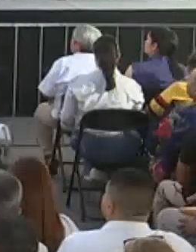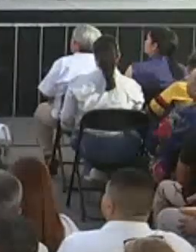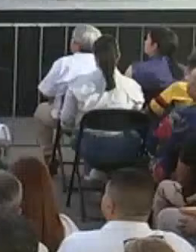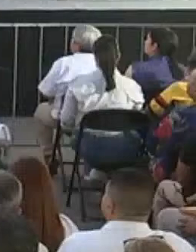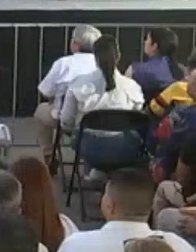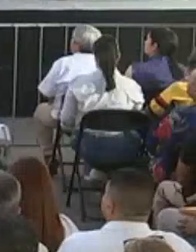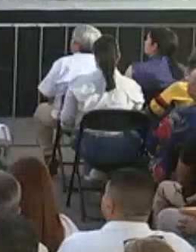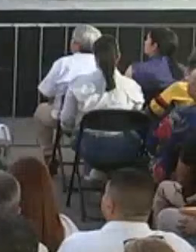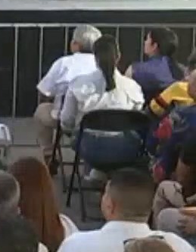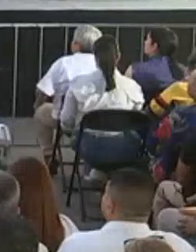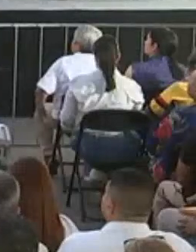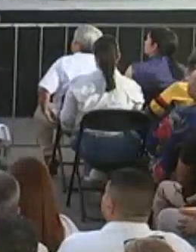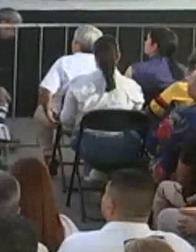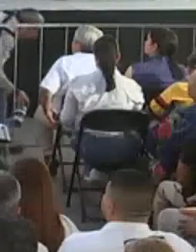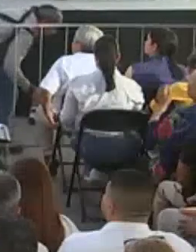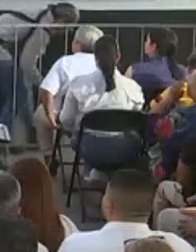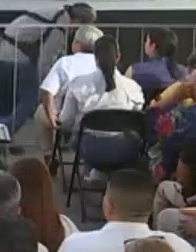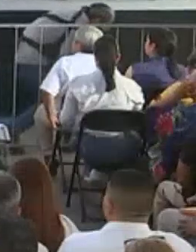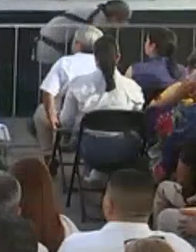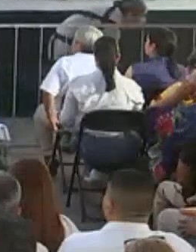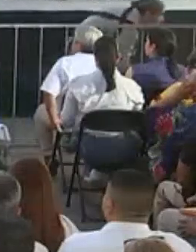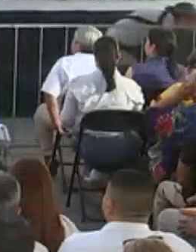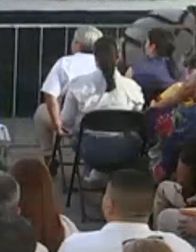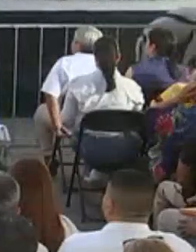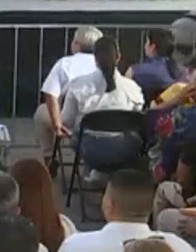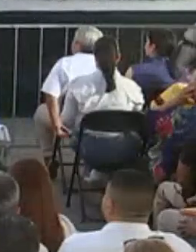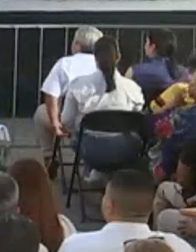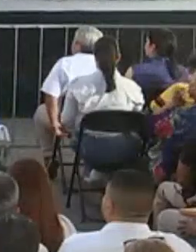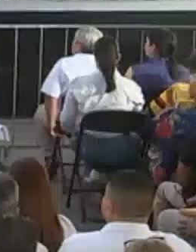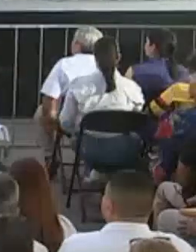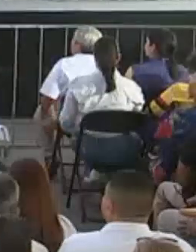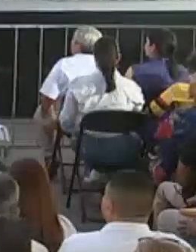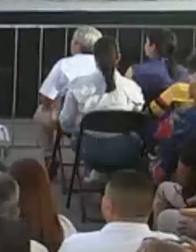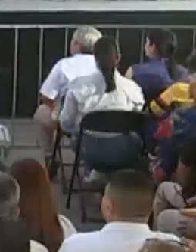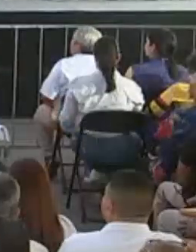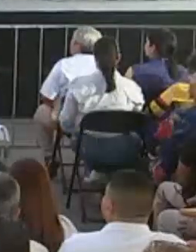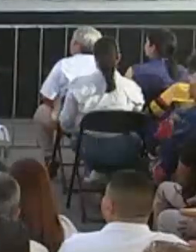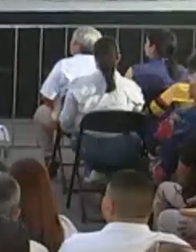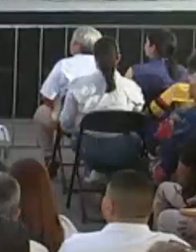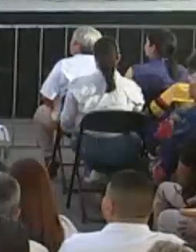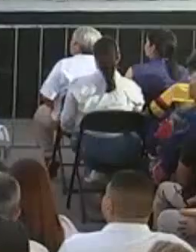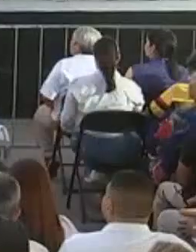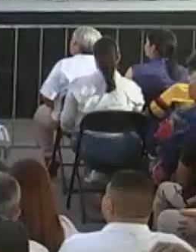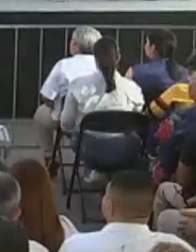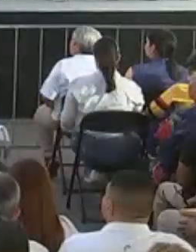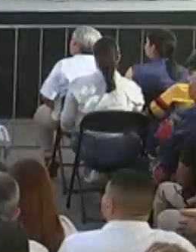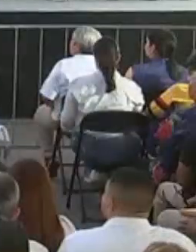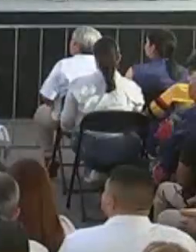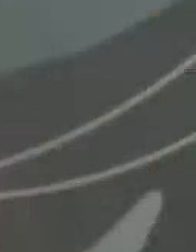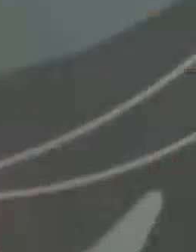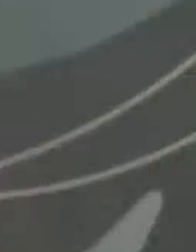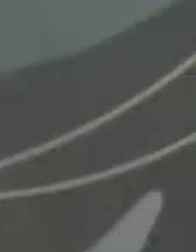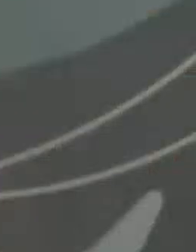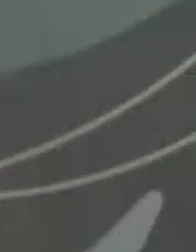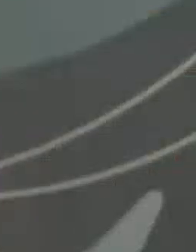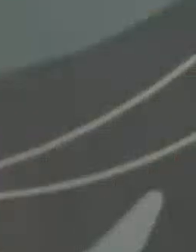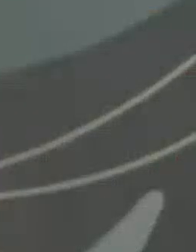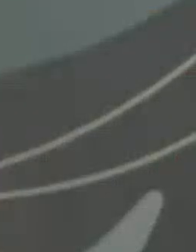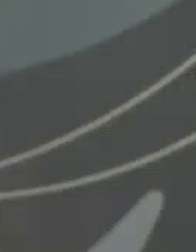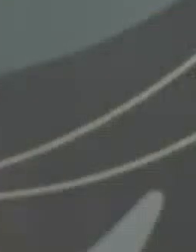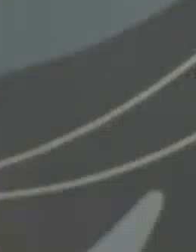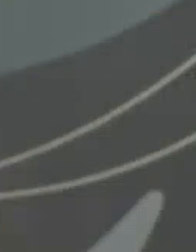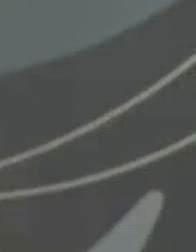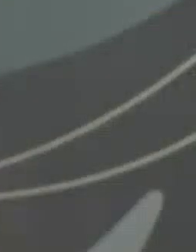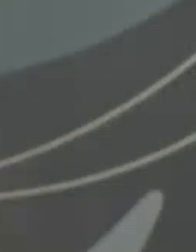de gabinete que nos acompañan en esta gira que encabeza nuestra presidenta. También el día de hoy saludar a todo